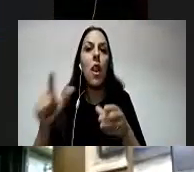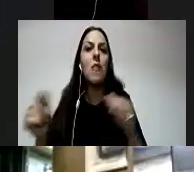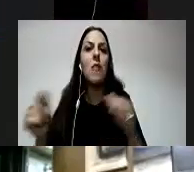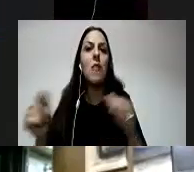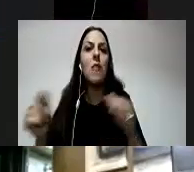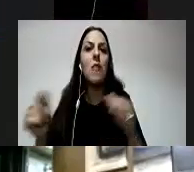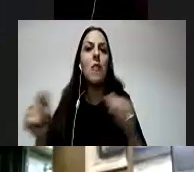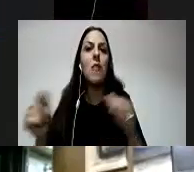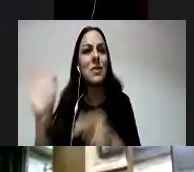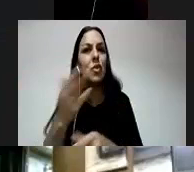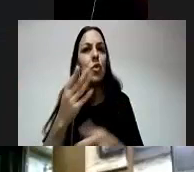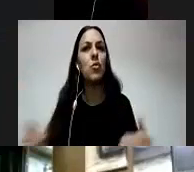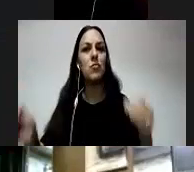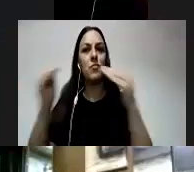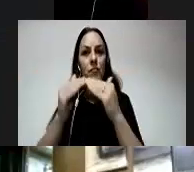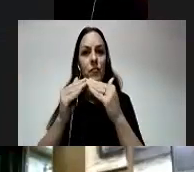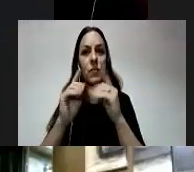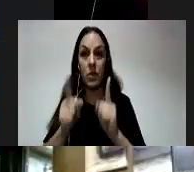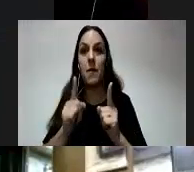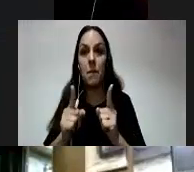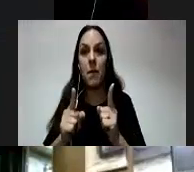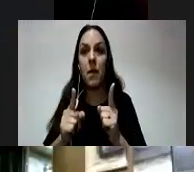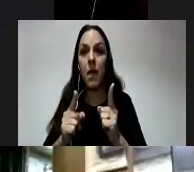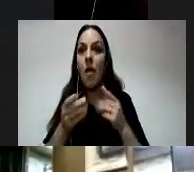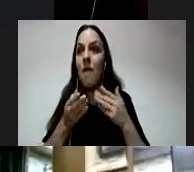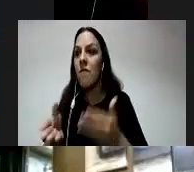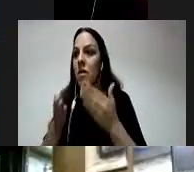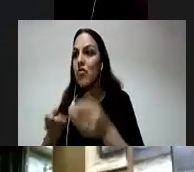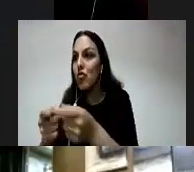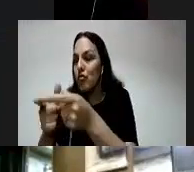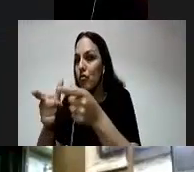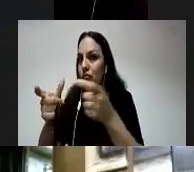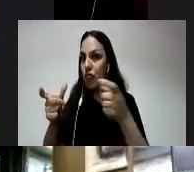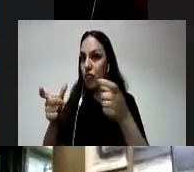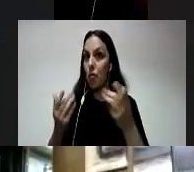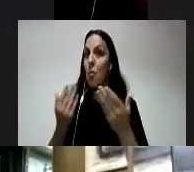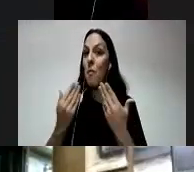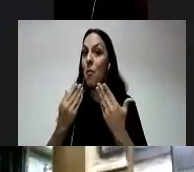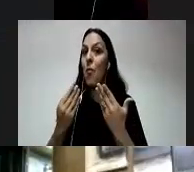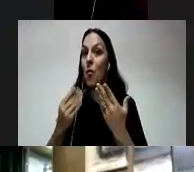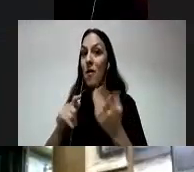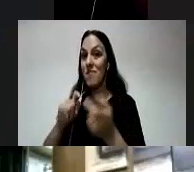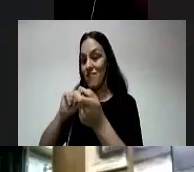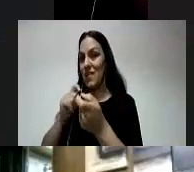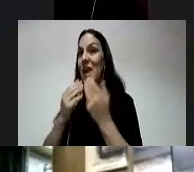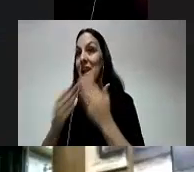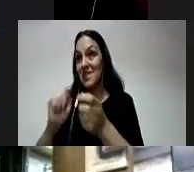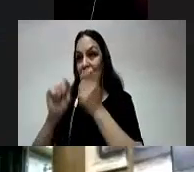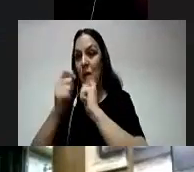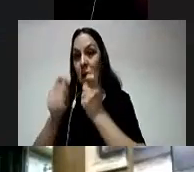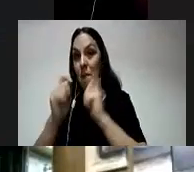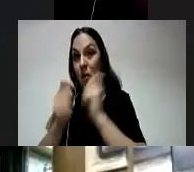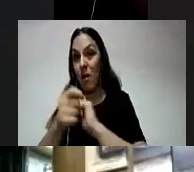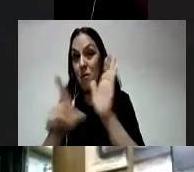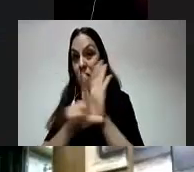el progresivo aumento de beneficios mediante la continua modificación legal y, en tal sentido, el derecho